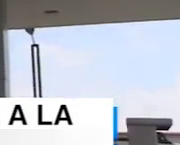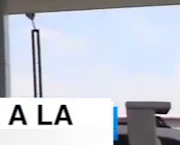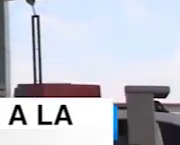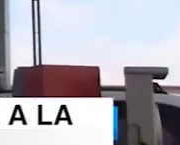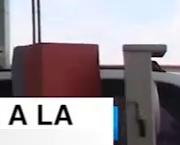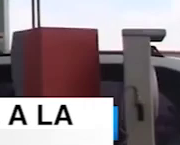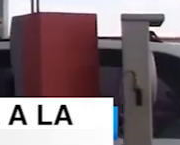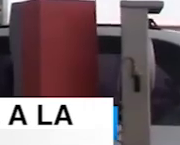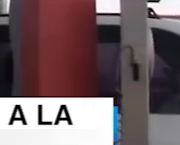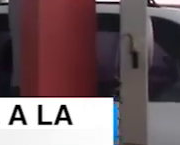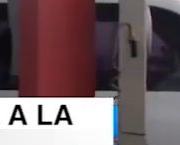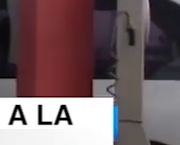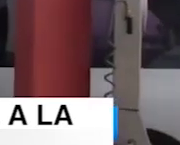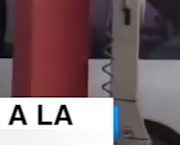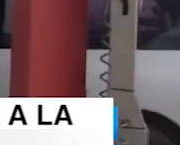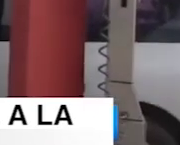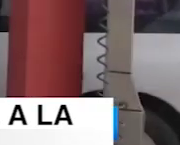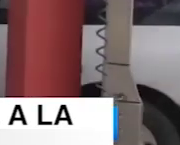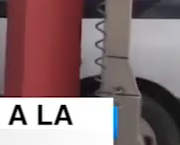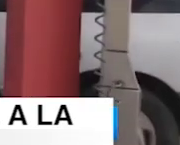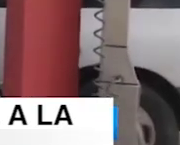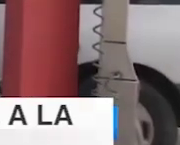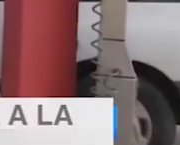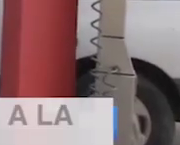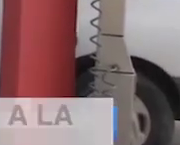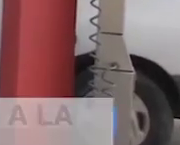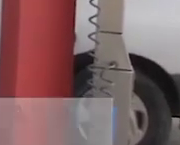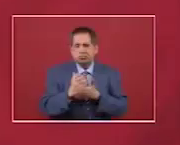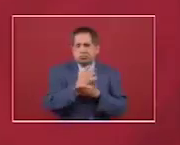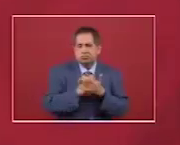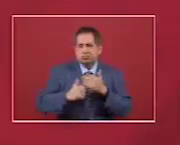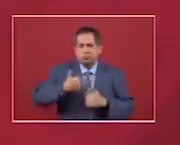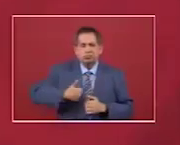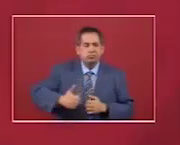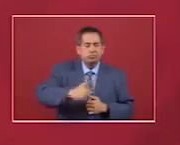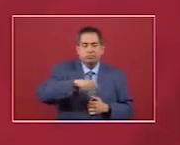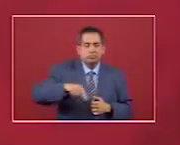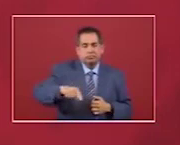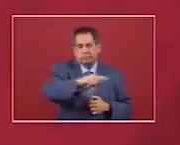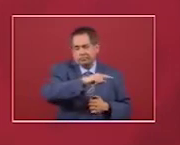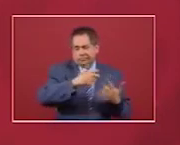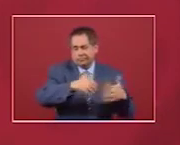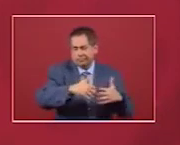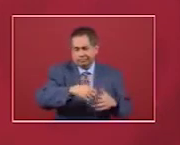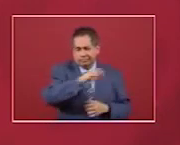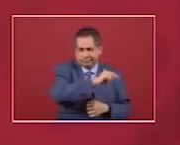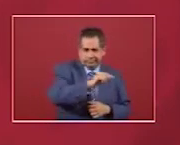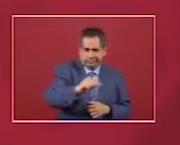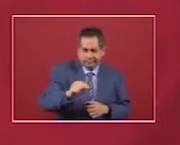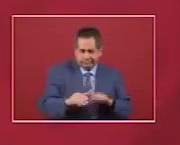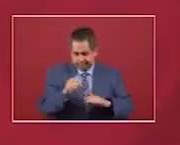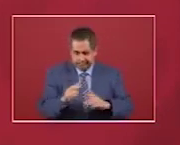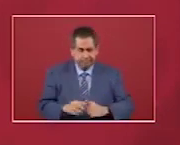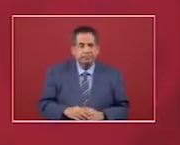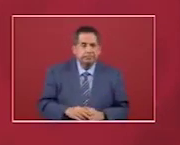20.49 pesos. Ante el alza de los precios de los combustibles, Obrador refrendó su compromiso de no alzar los precios más allá